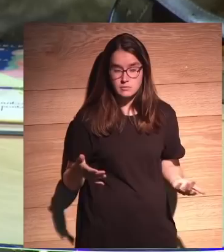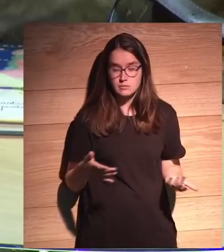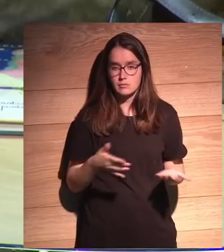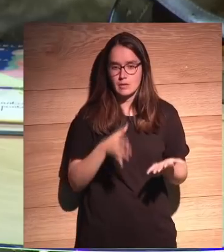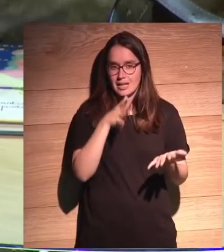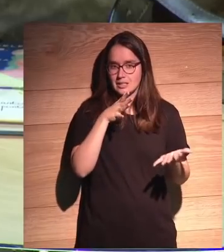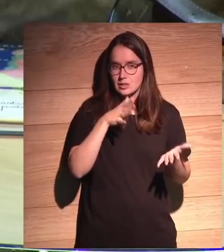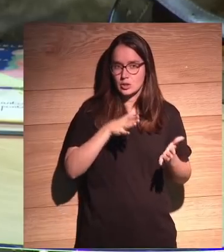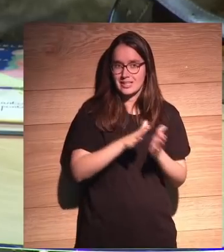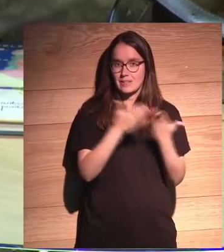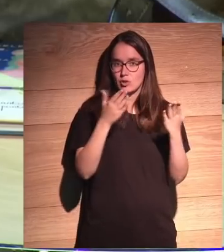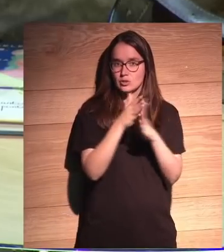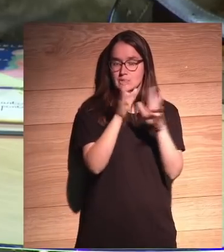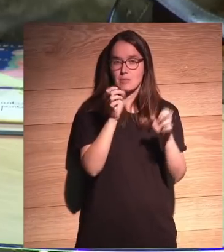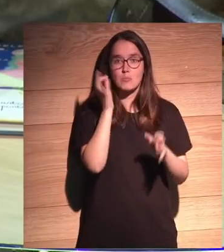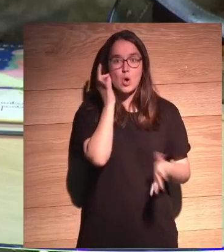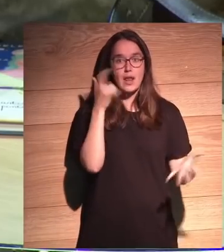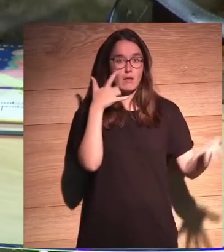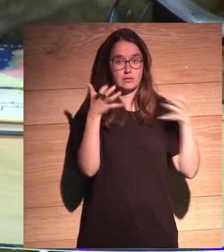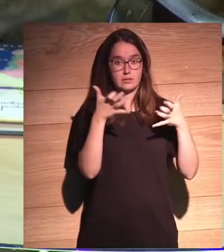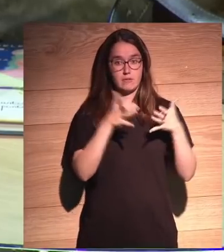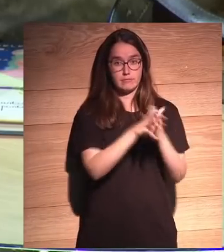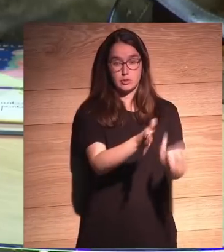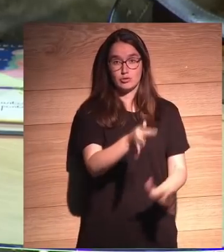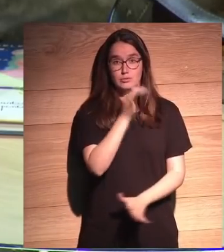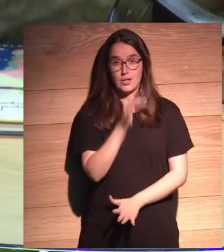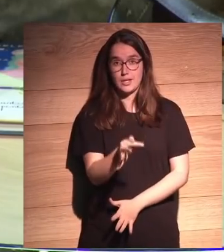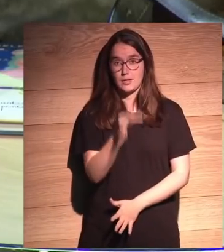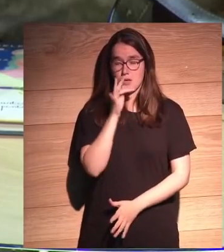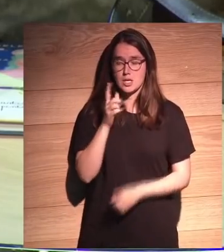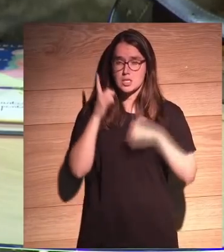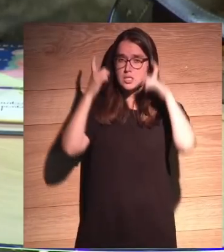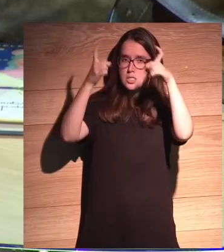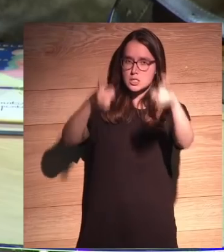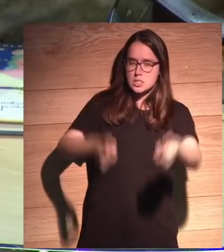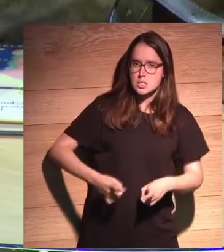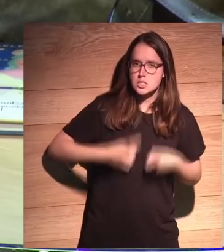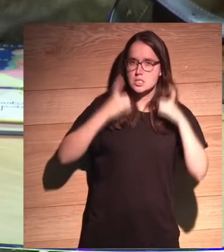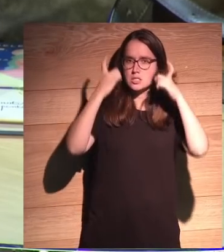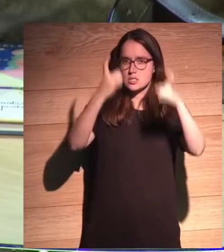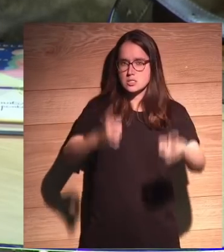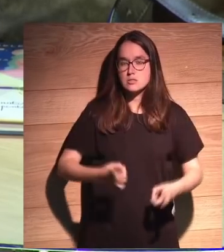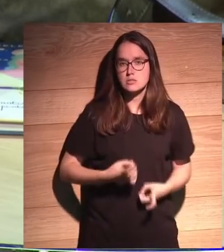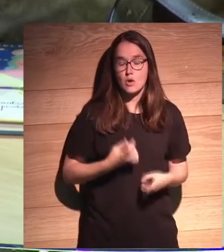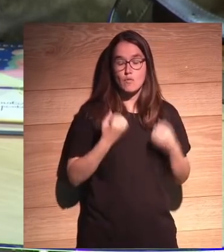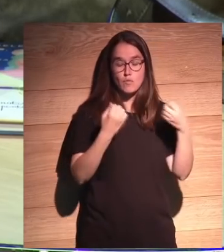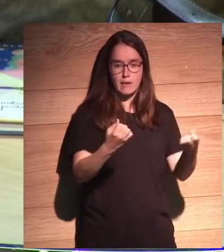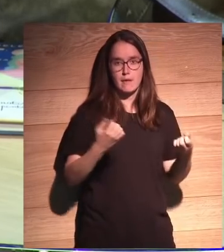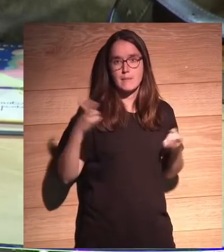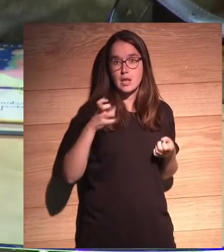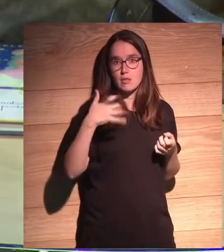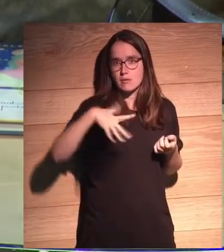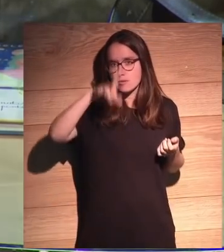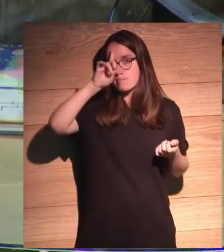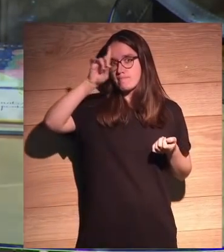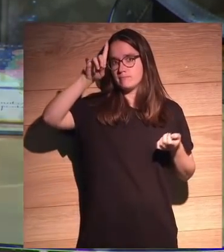que le editen los libros de mujeres artistas y ella, con esa fuerza terrible que no sé de dónde la saca,